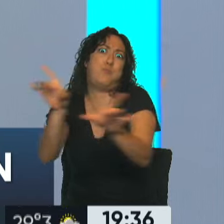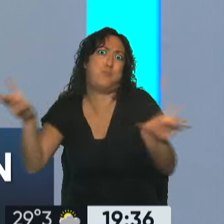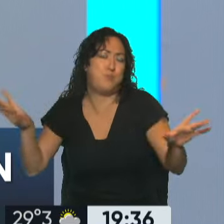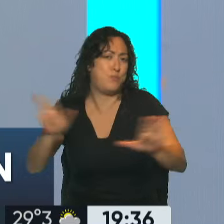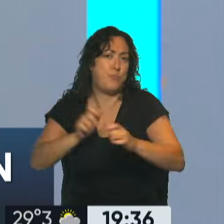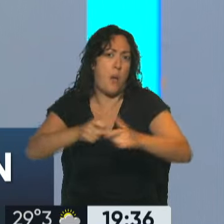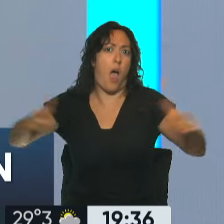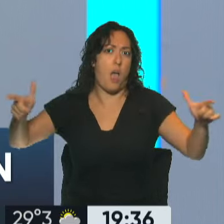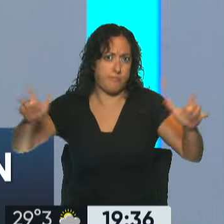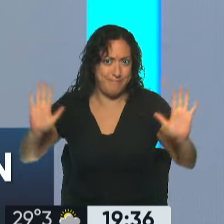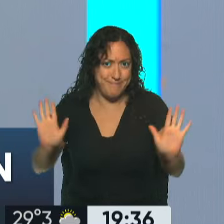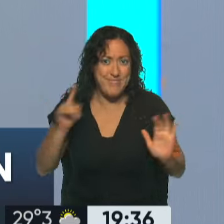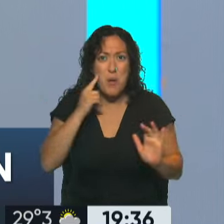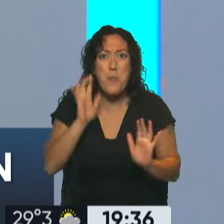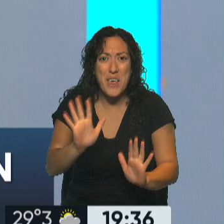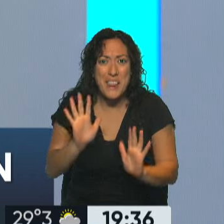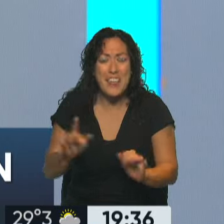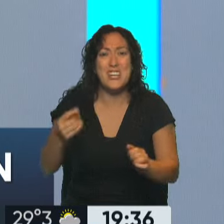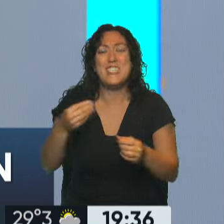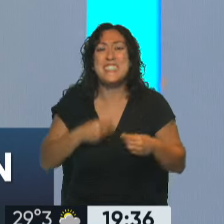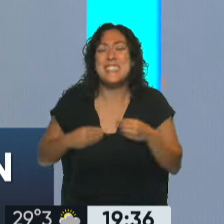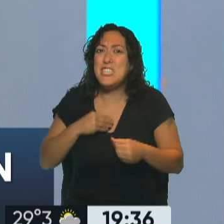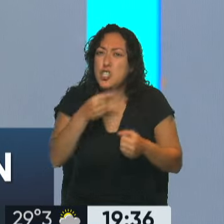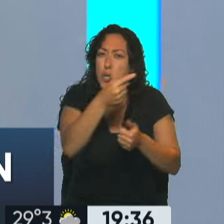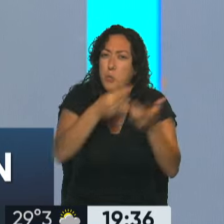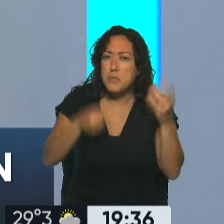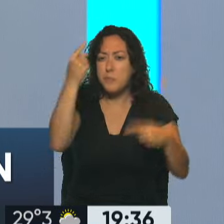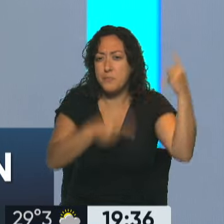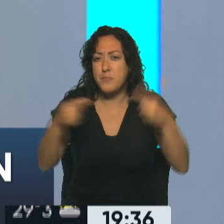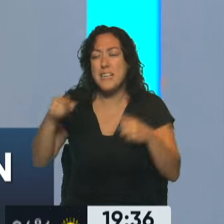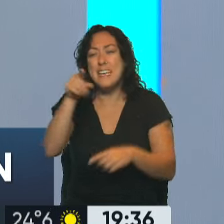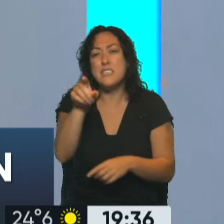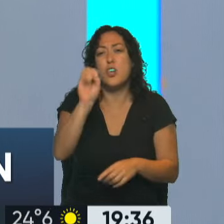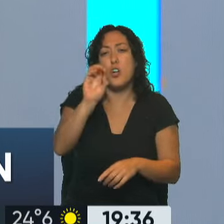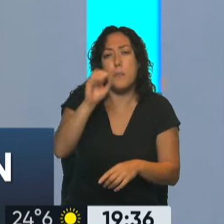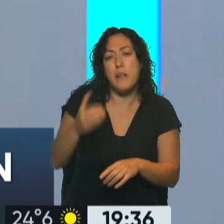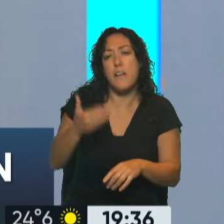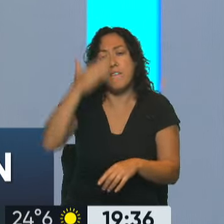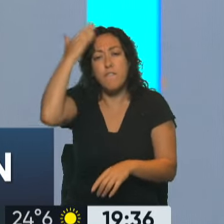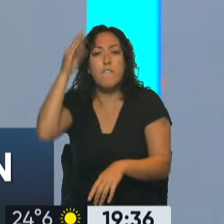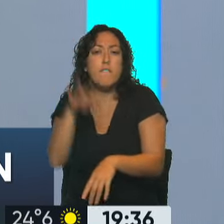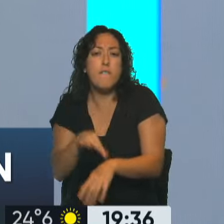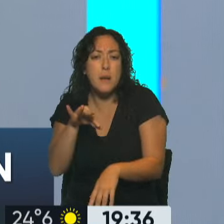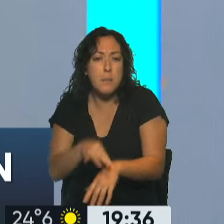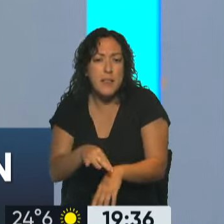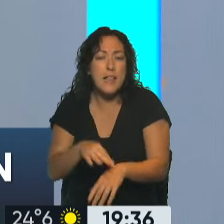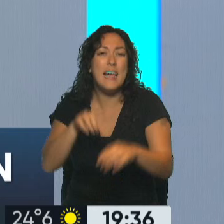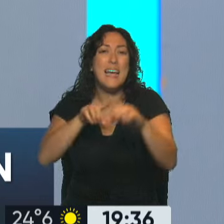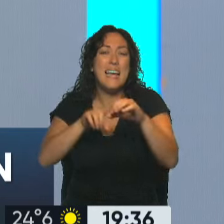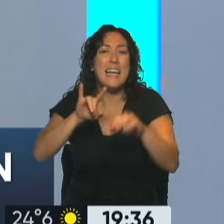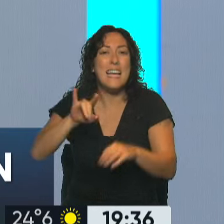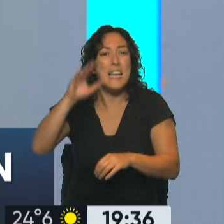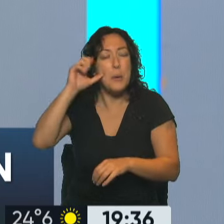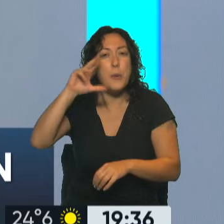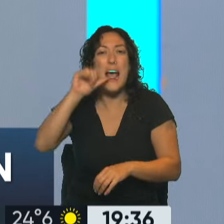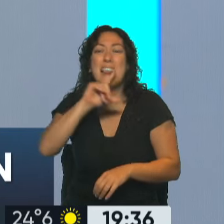cuidado los síntomas son variados se llama enfermedad quebranta huesos